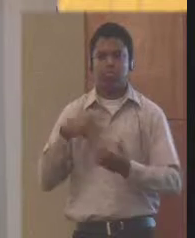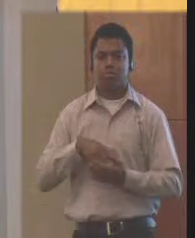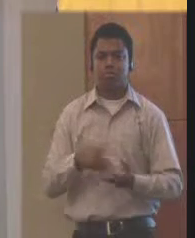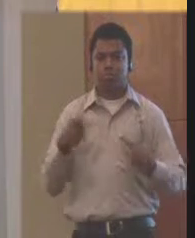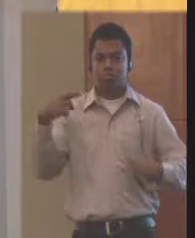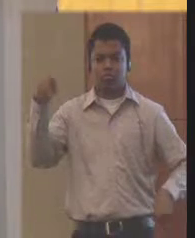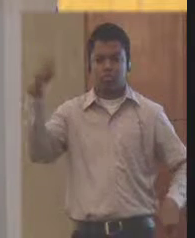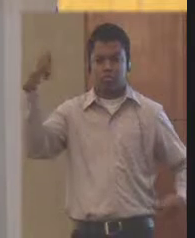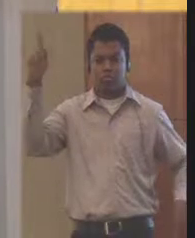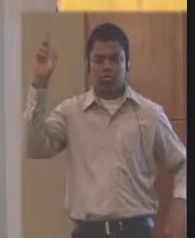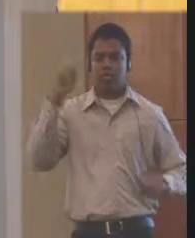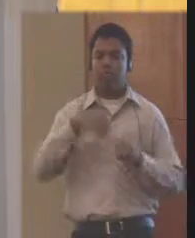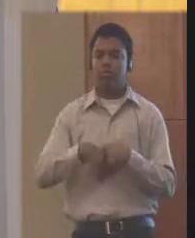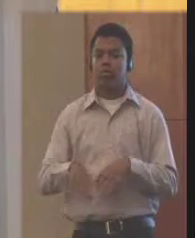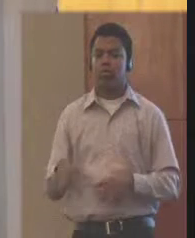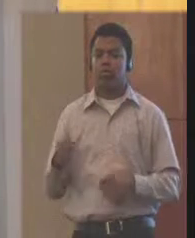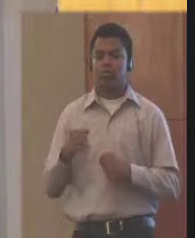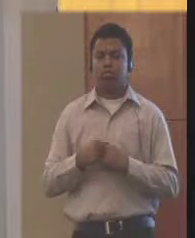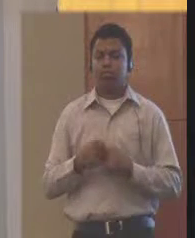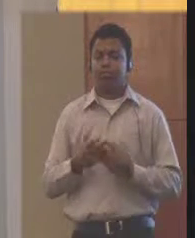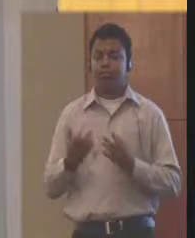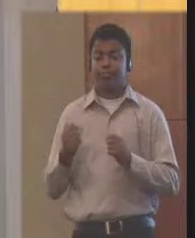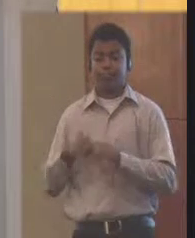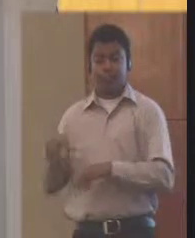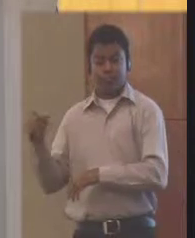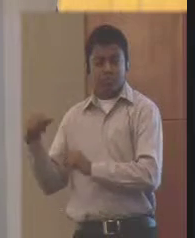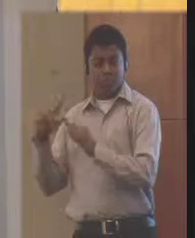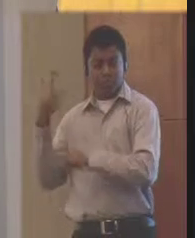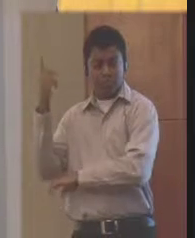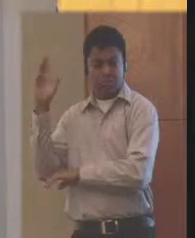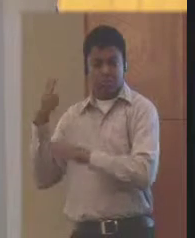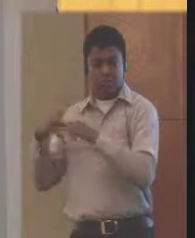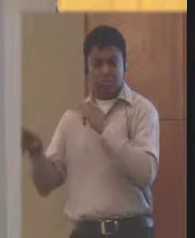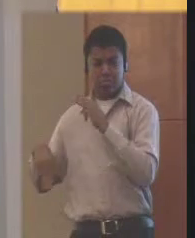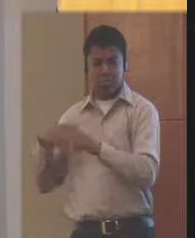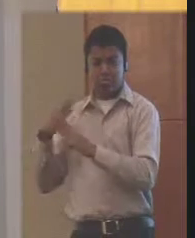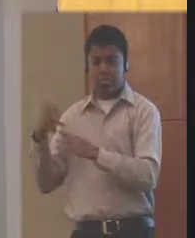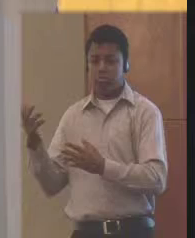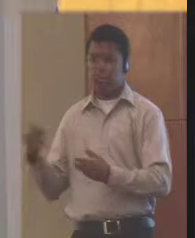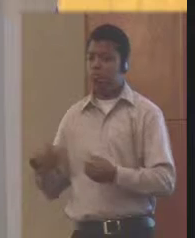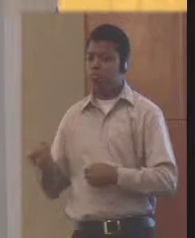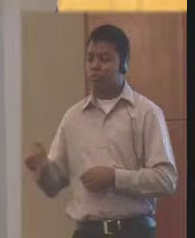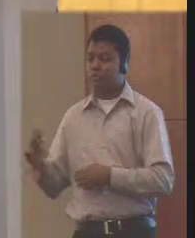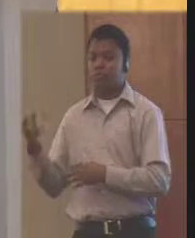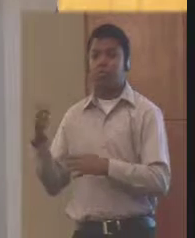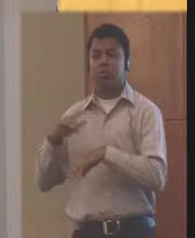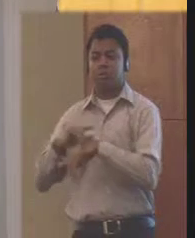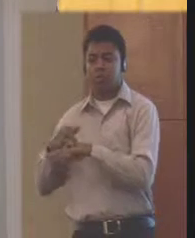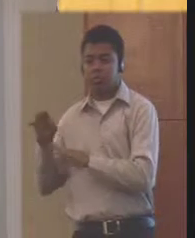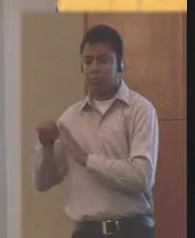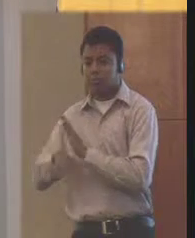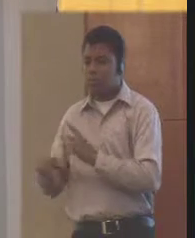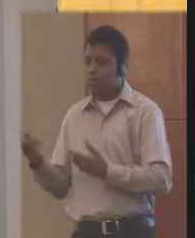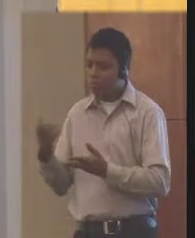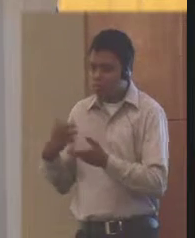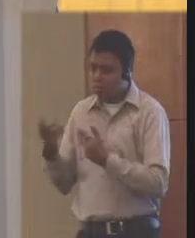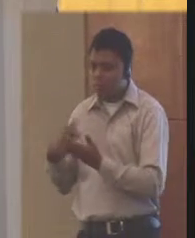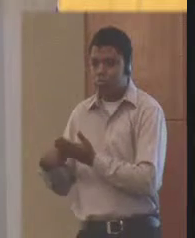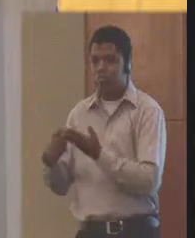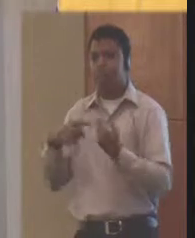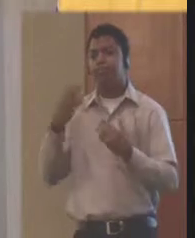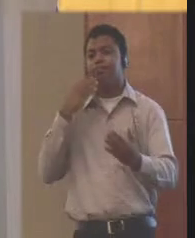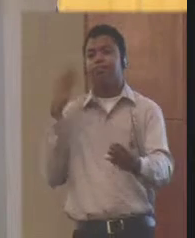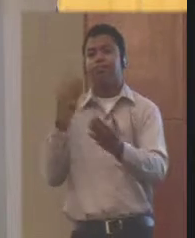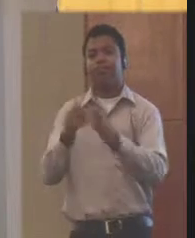junto con la UNISDR, que es el líder mundial, por supuesto, en el campo de reducción de riesgos de desastres. Muchas gracias